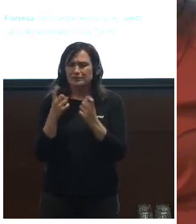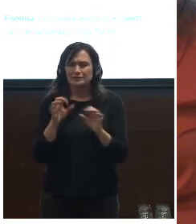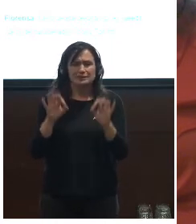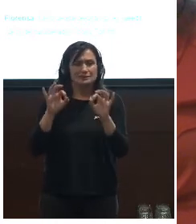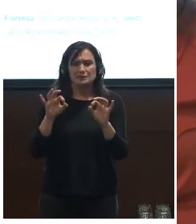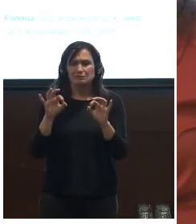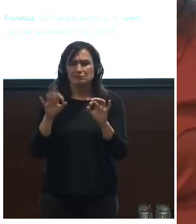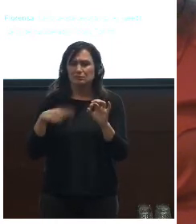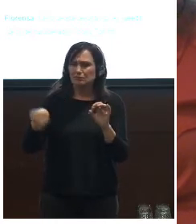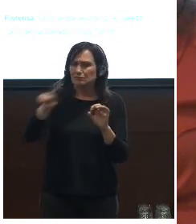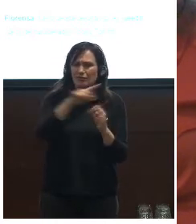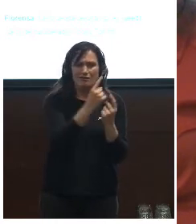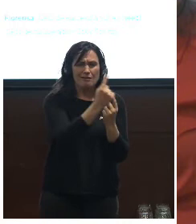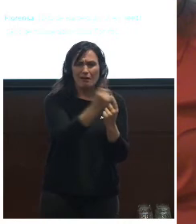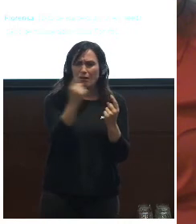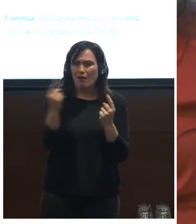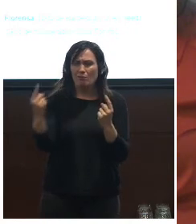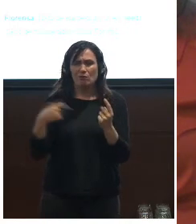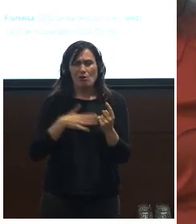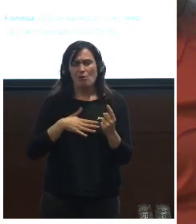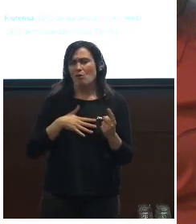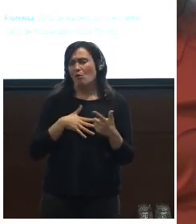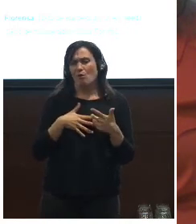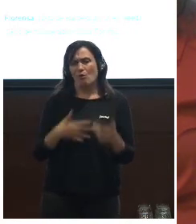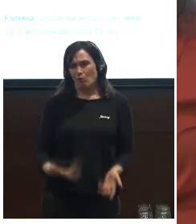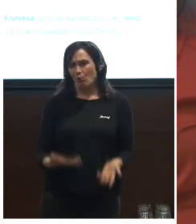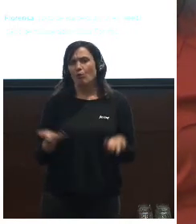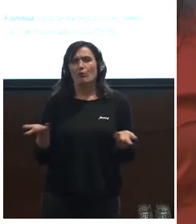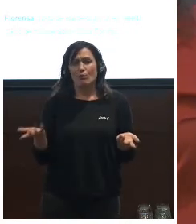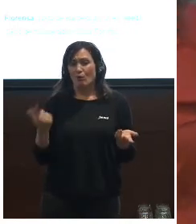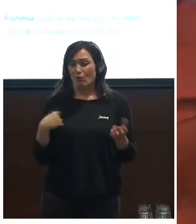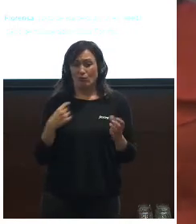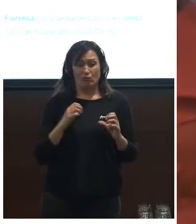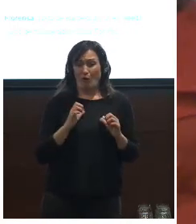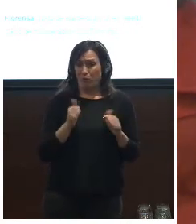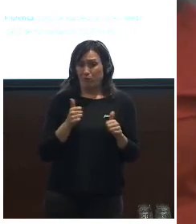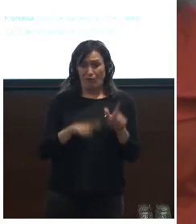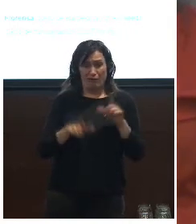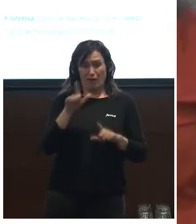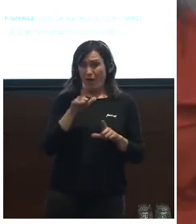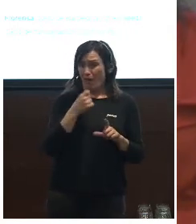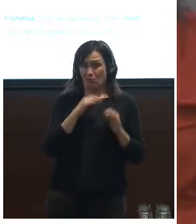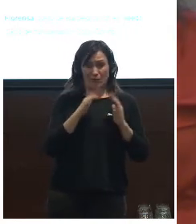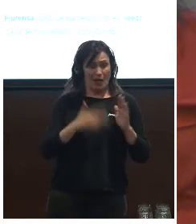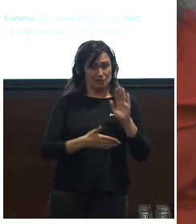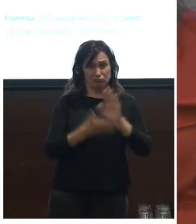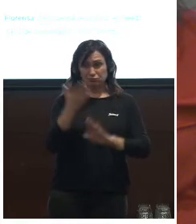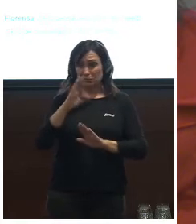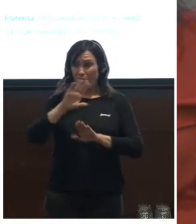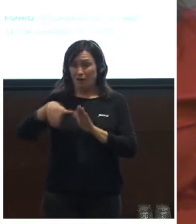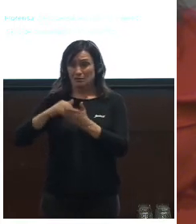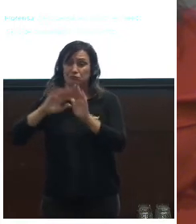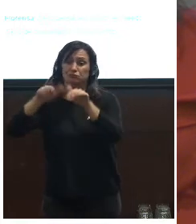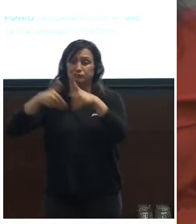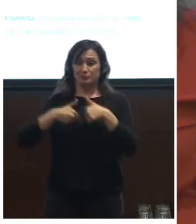encuentre cómodo desde el día que sale, desde el momento en que sale de su casa hasta que vuelva a su casa. Porque